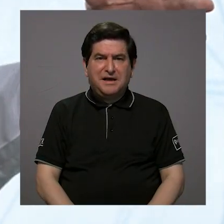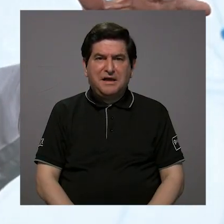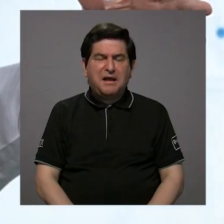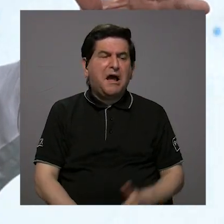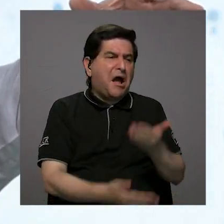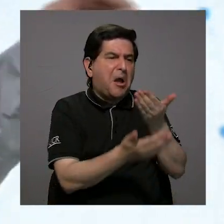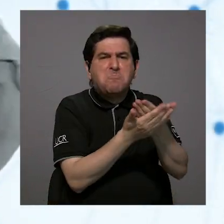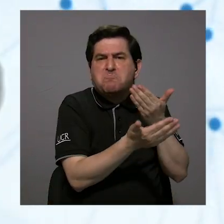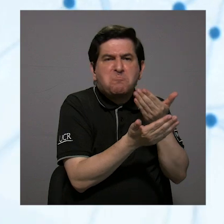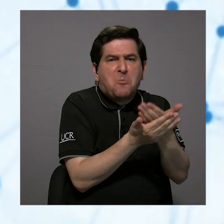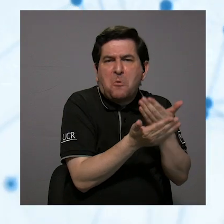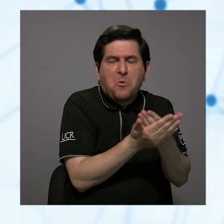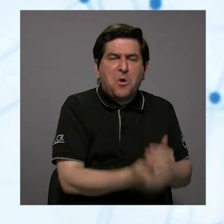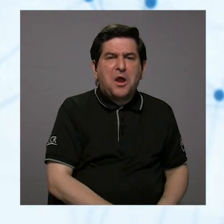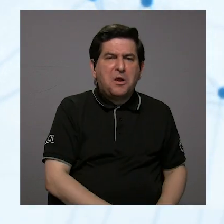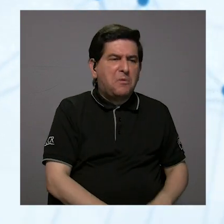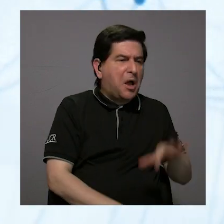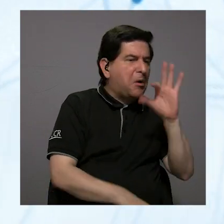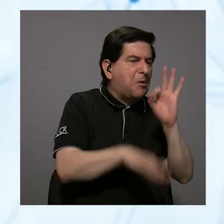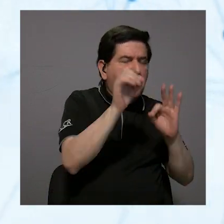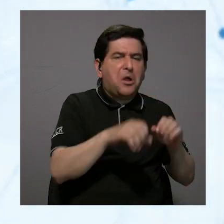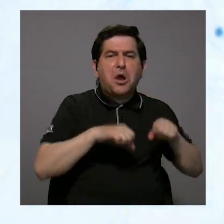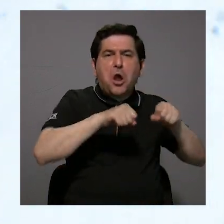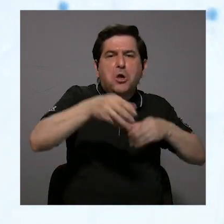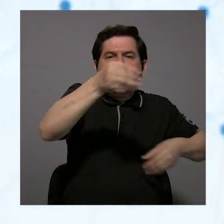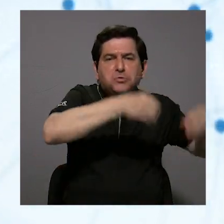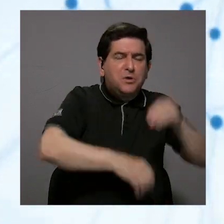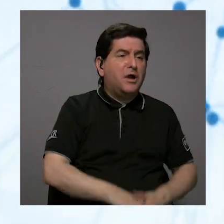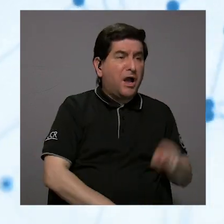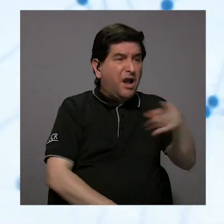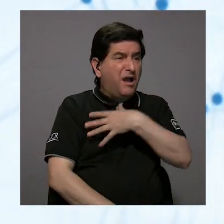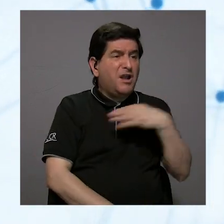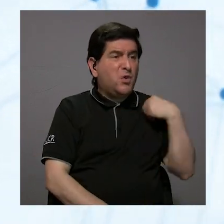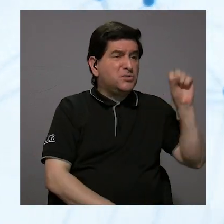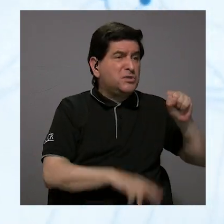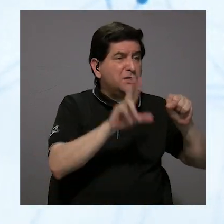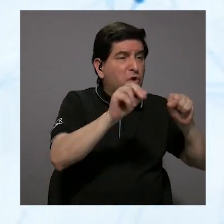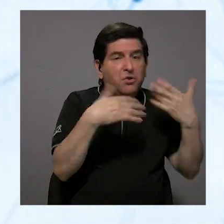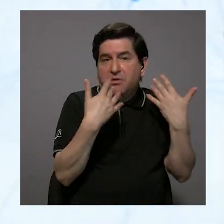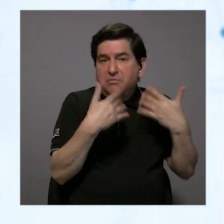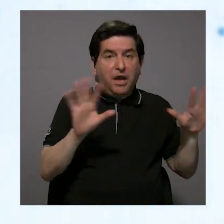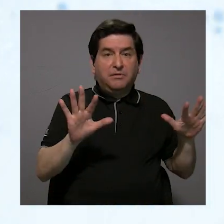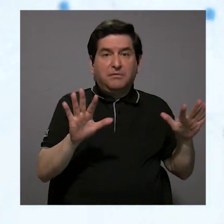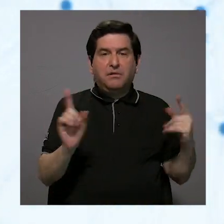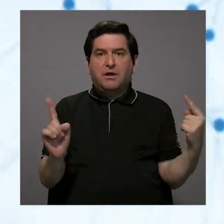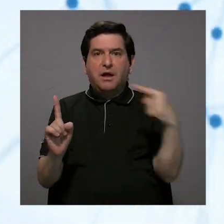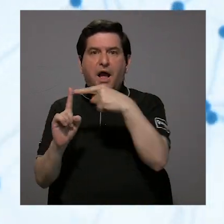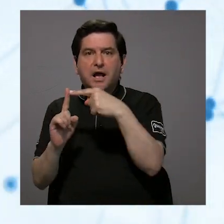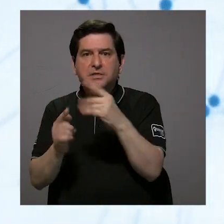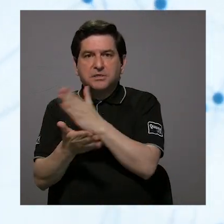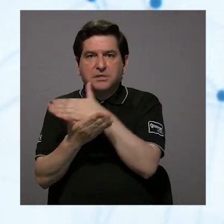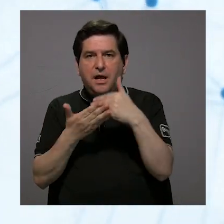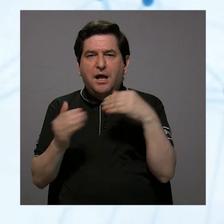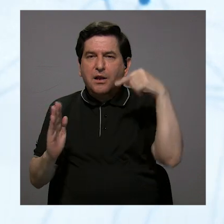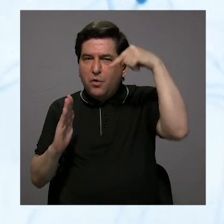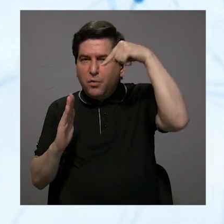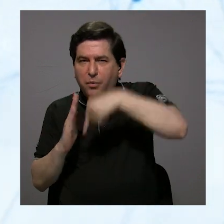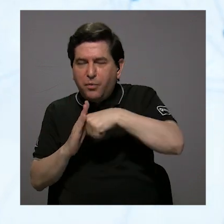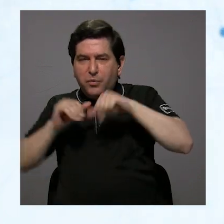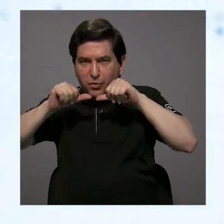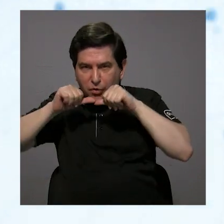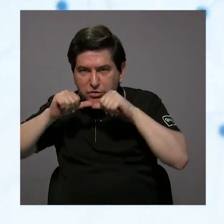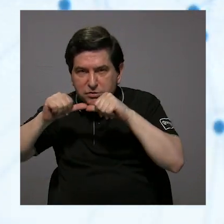extremo de una prueba de muestreo en un supermercado, le gusta, no le gusta y ya, hasta algo mucho